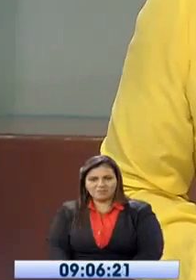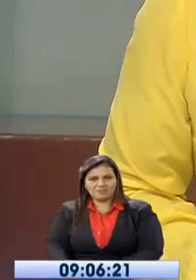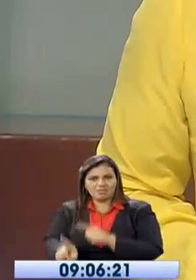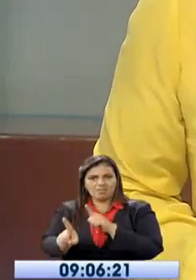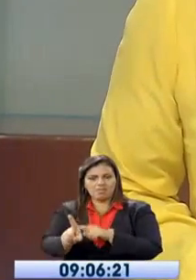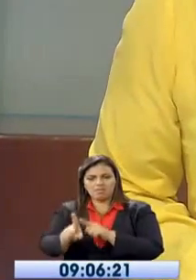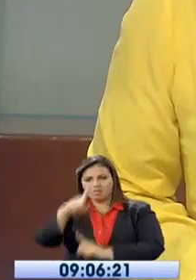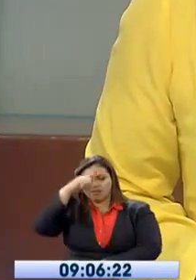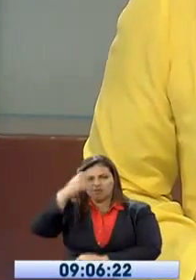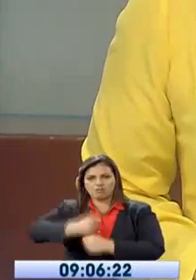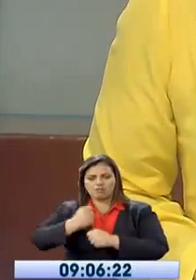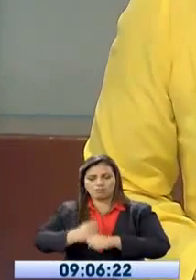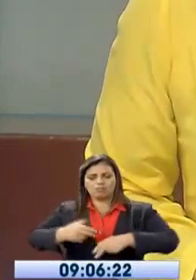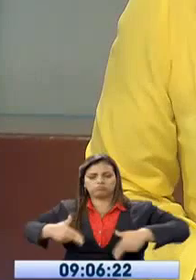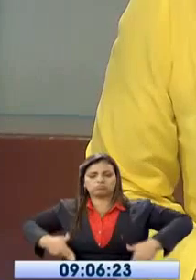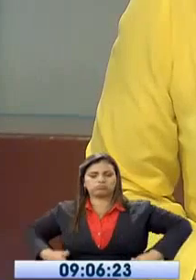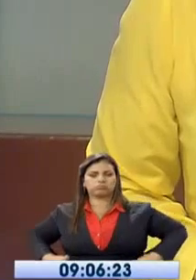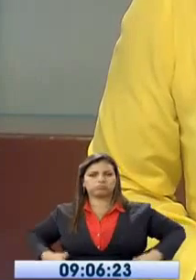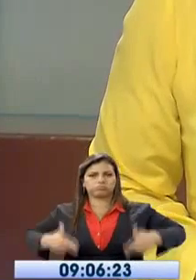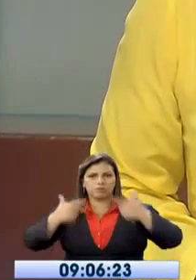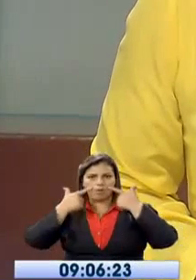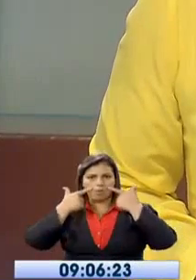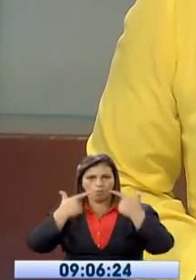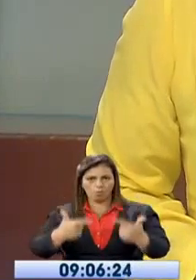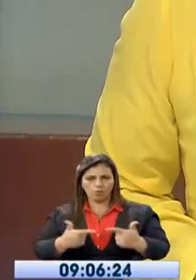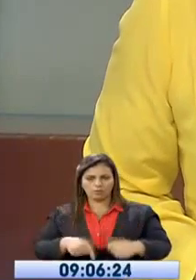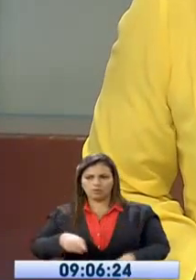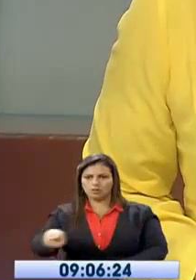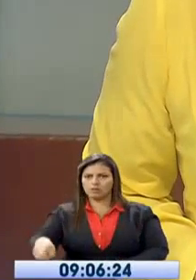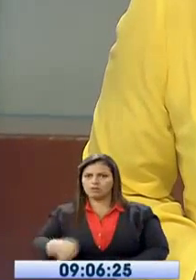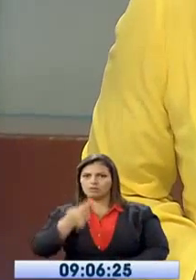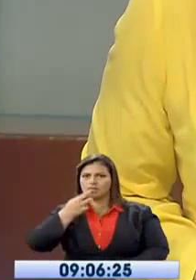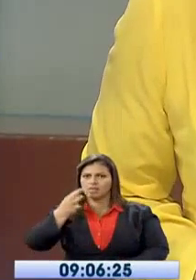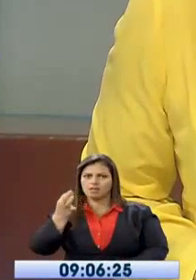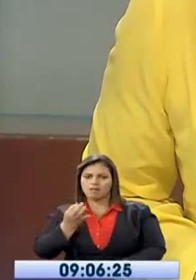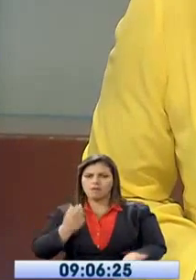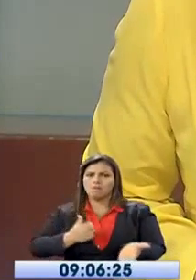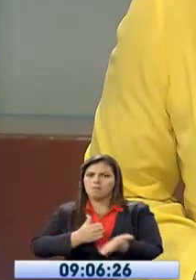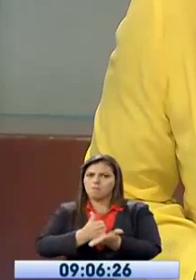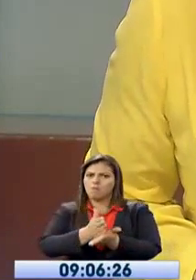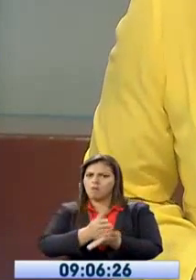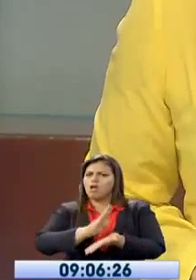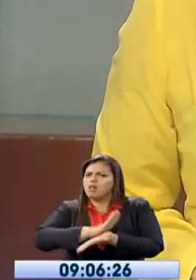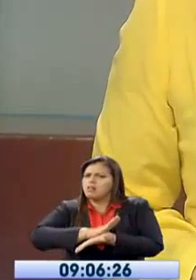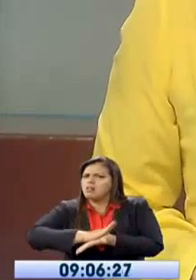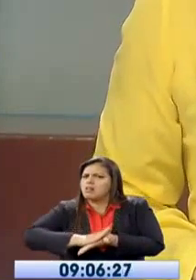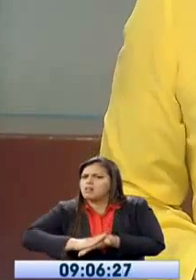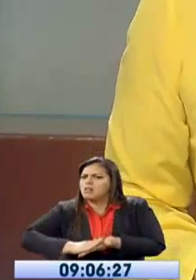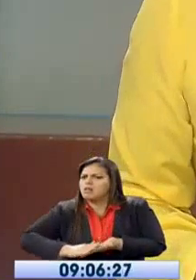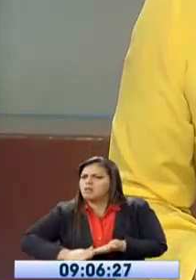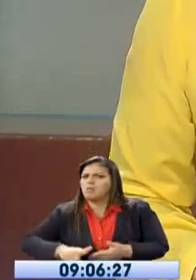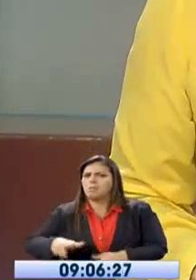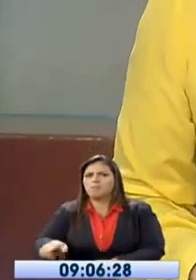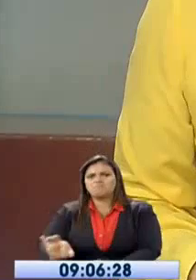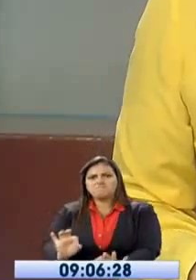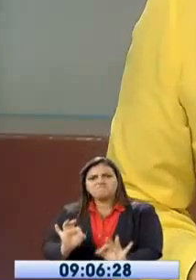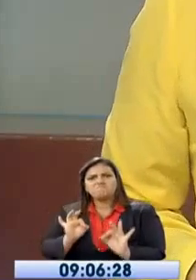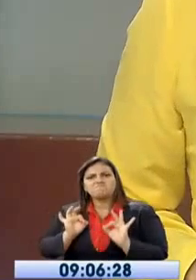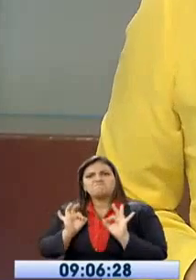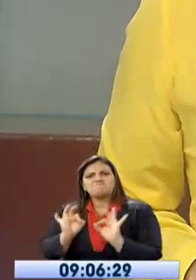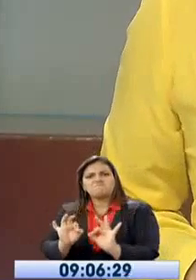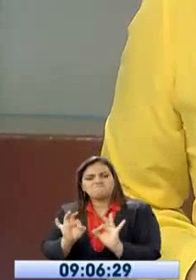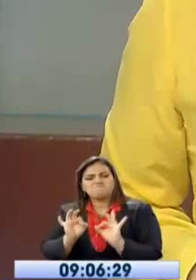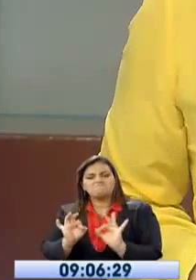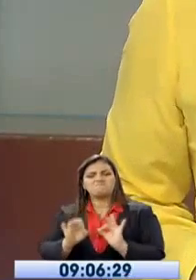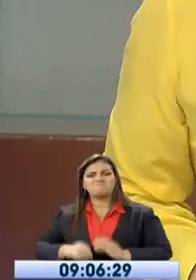importante reconocimiento por un gesto que demuestra su honorabilidad y honestidad a toda prueba. Esto en el desempeño de